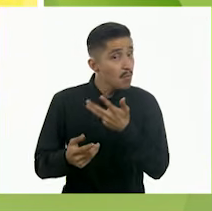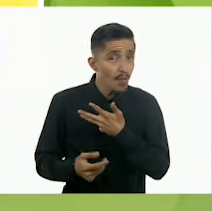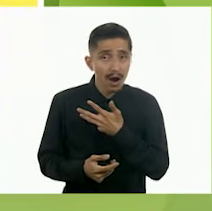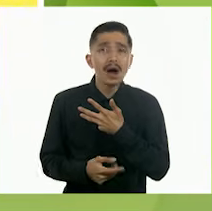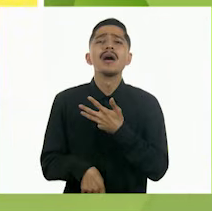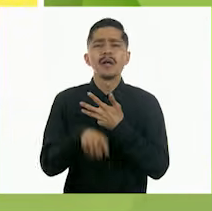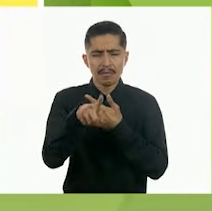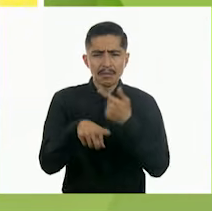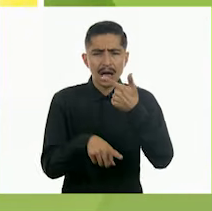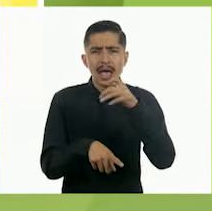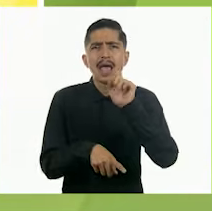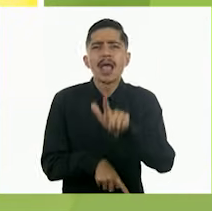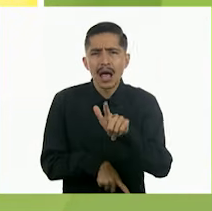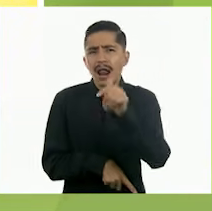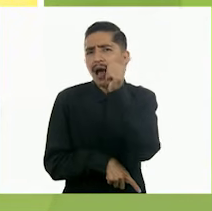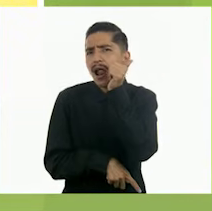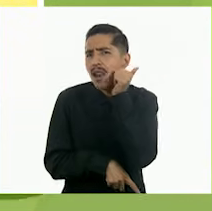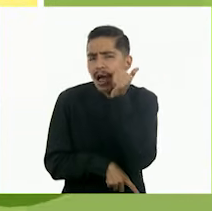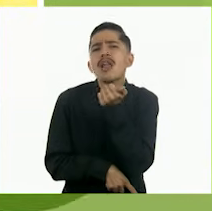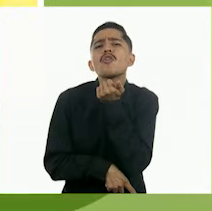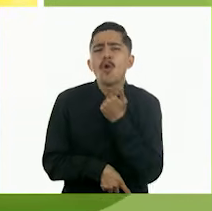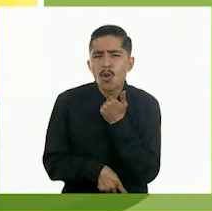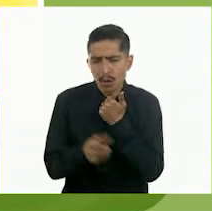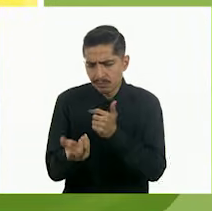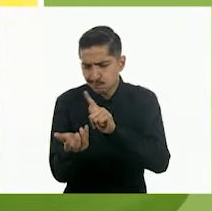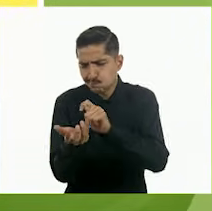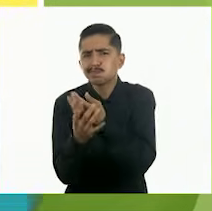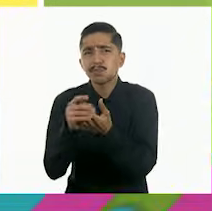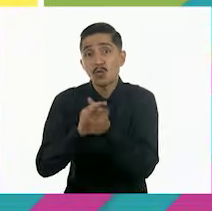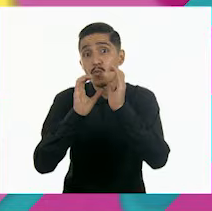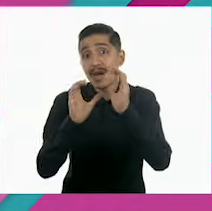usa desinfectantes a base de alcohol. ¡Cuídate!